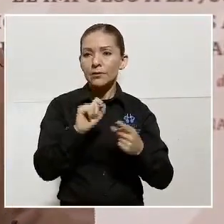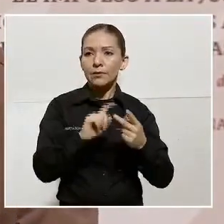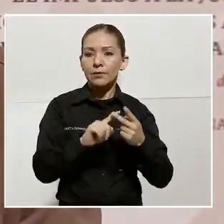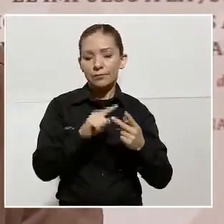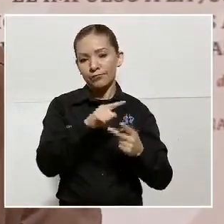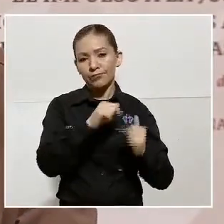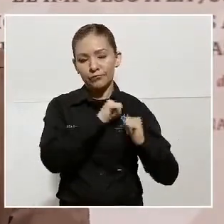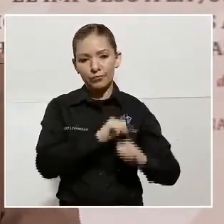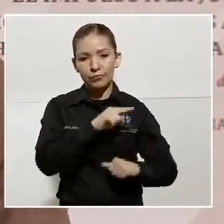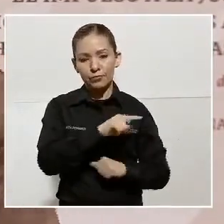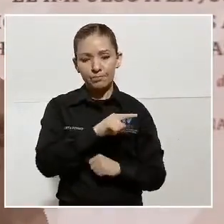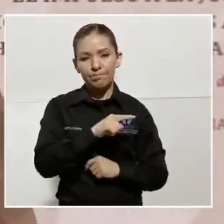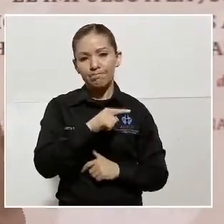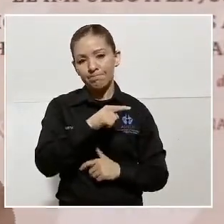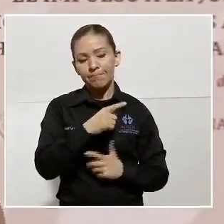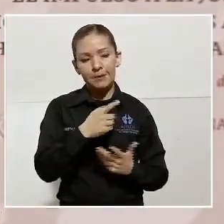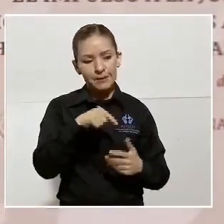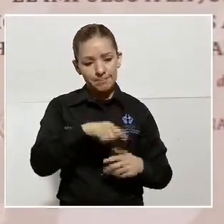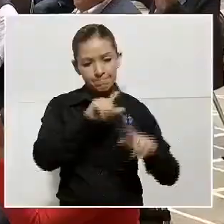de la Nación,